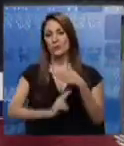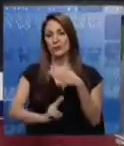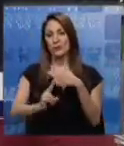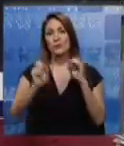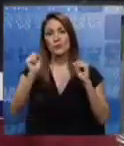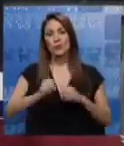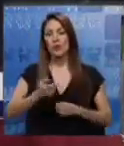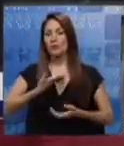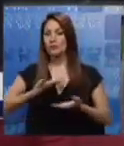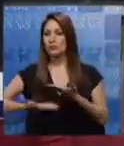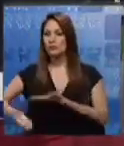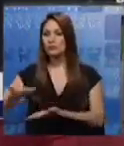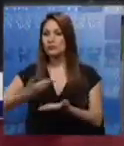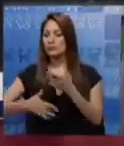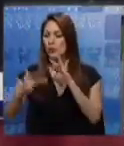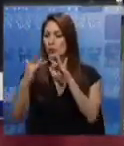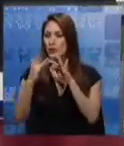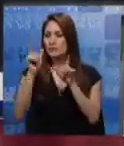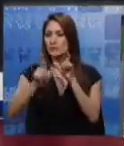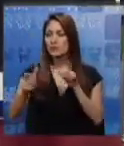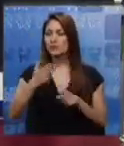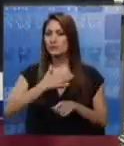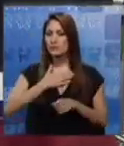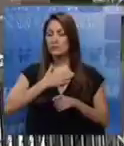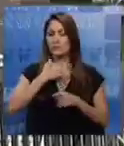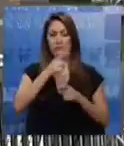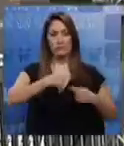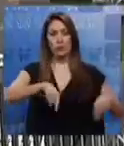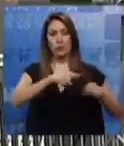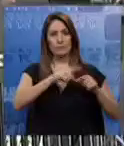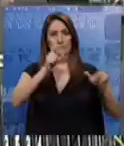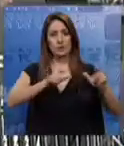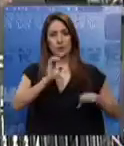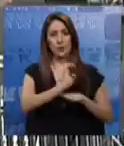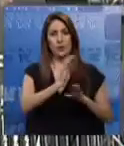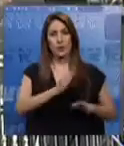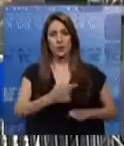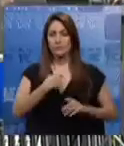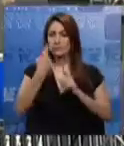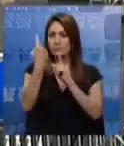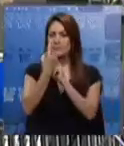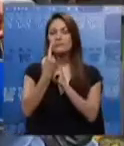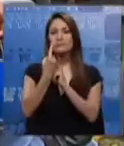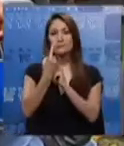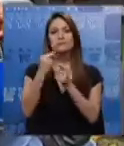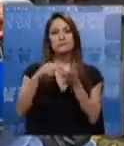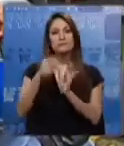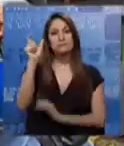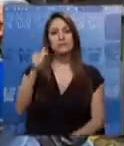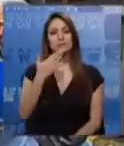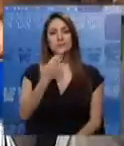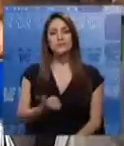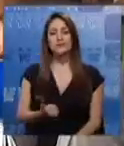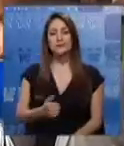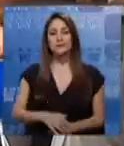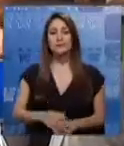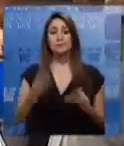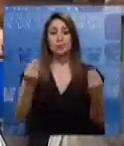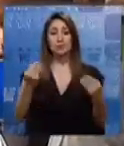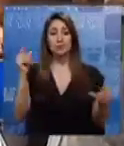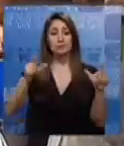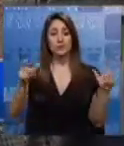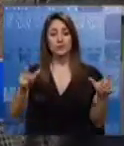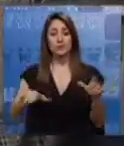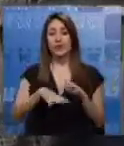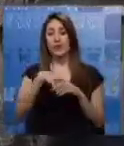sociabilizar y tener ese contacto directo con nosotros como pueblo. Una vez que el presidente hizo su intervención en el evento, cientos de personas se